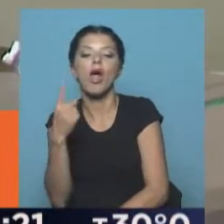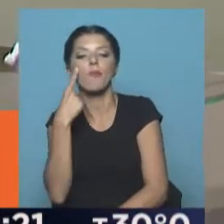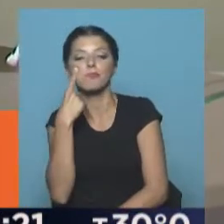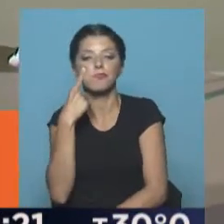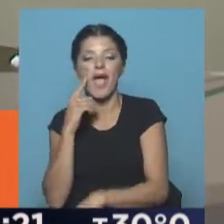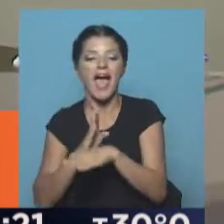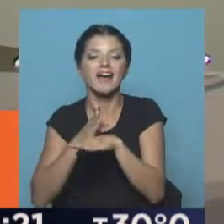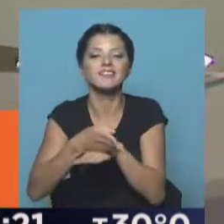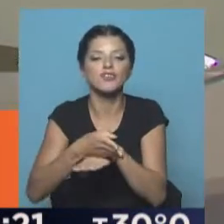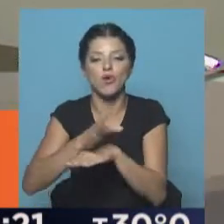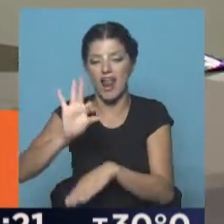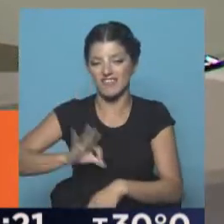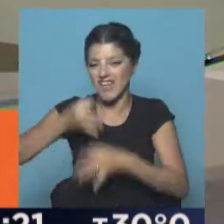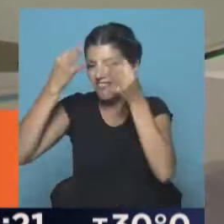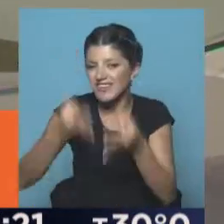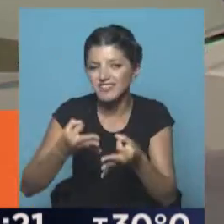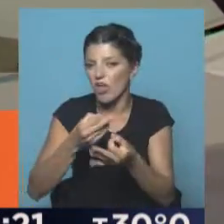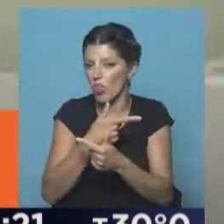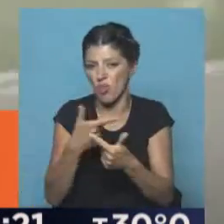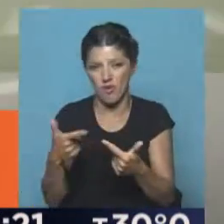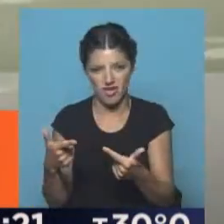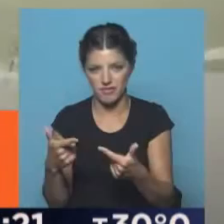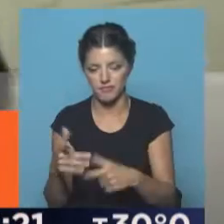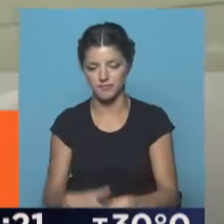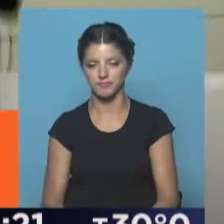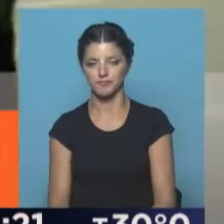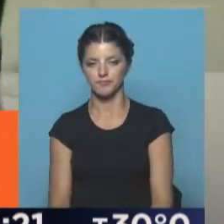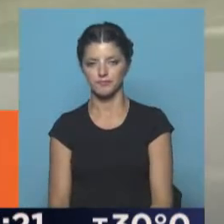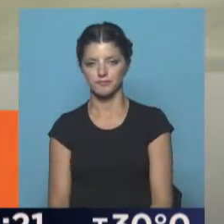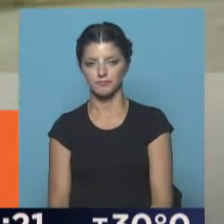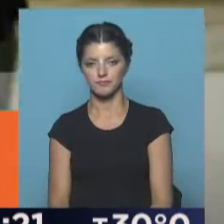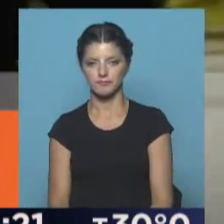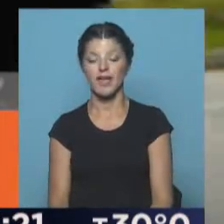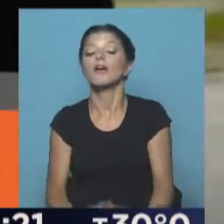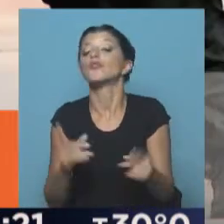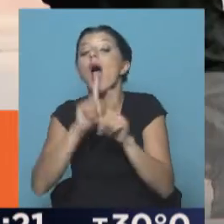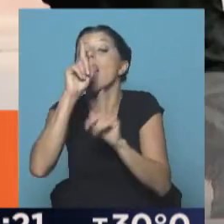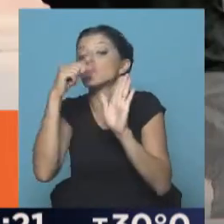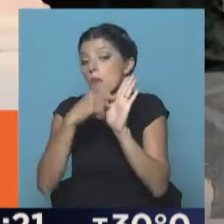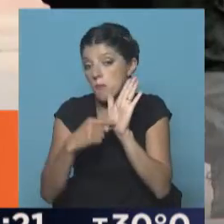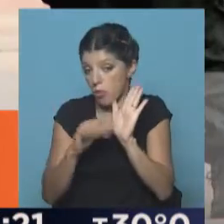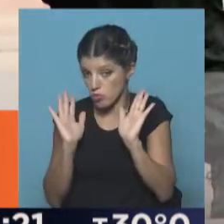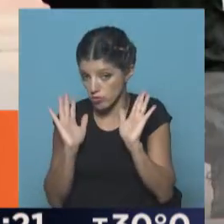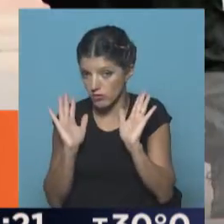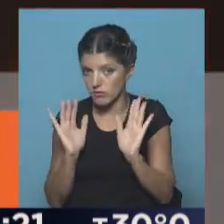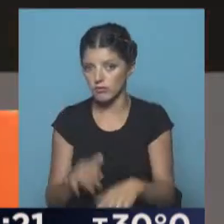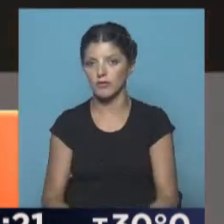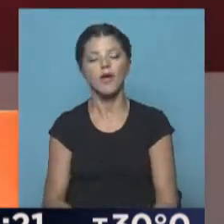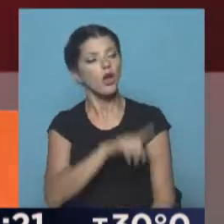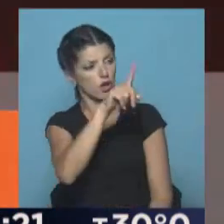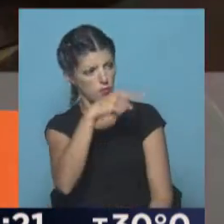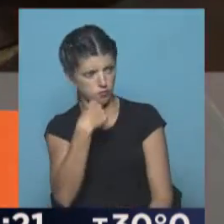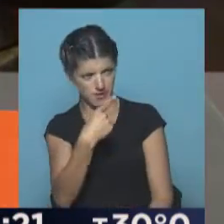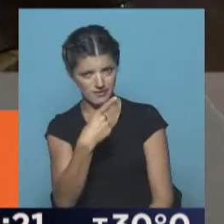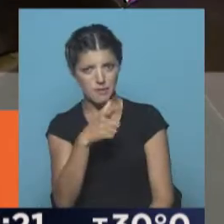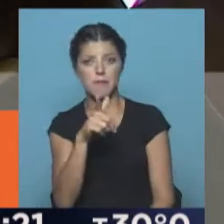vida dignos esas corrientes. Son componentes también de... Ahora, esto que mencionás cómo...